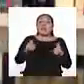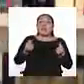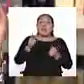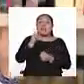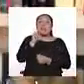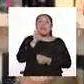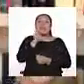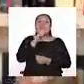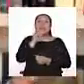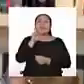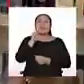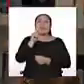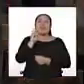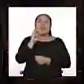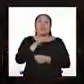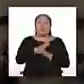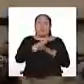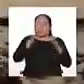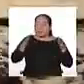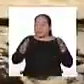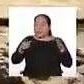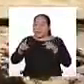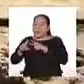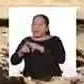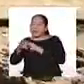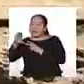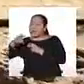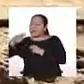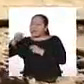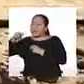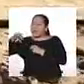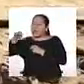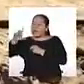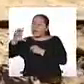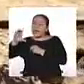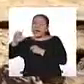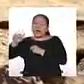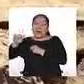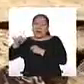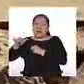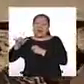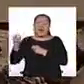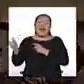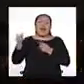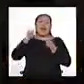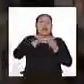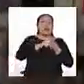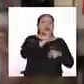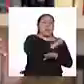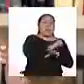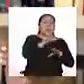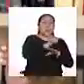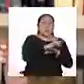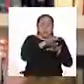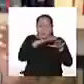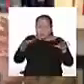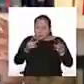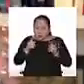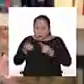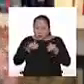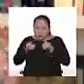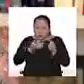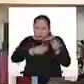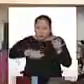territorio, desde Chancay hasta Lurín. Dominar el territorio significó, por ejemplo, empezar a construir